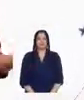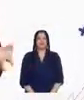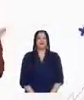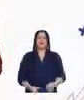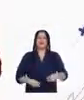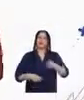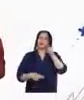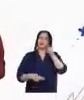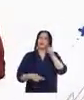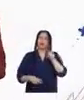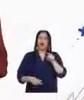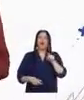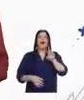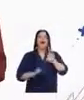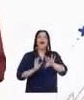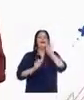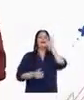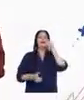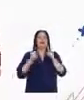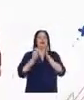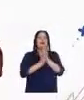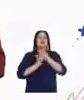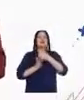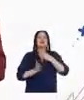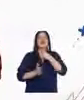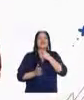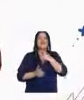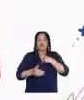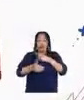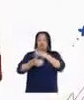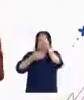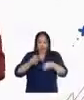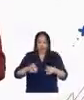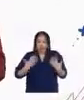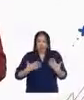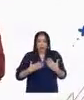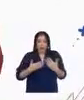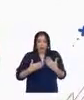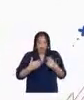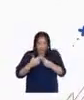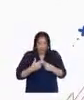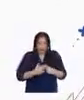Una vez que descubres tu vocación, será mucho más fácil diseñar tu plan de vida.